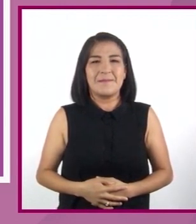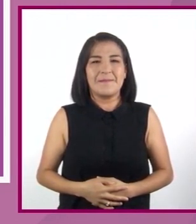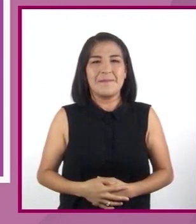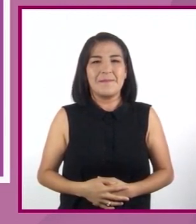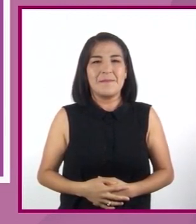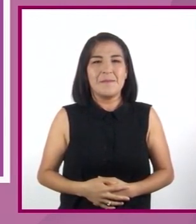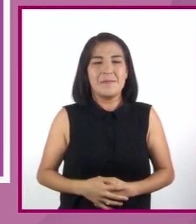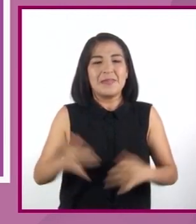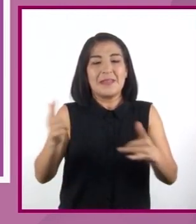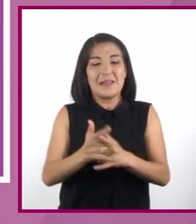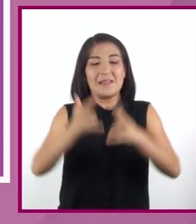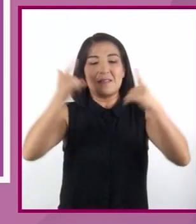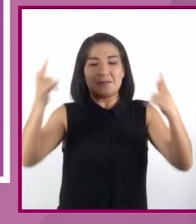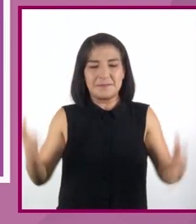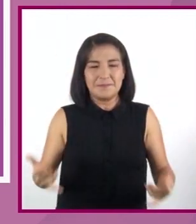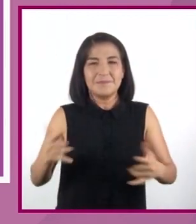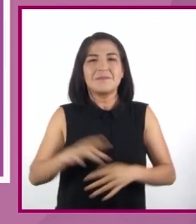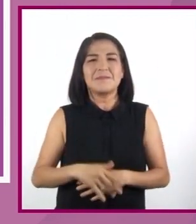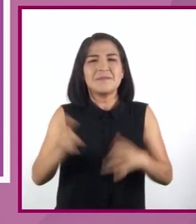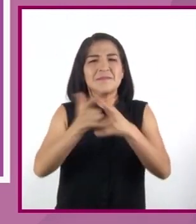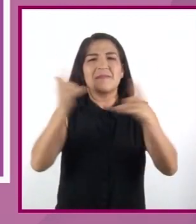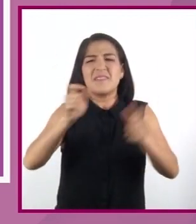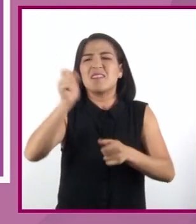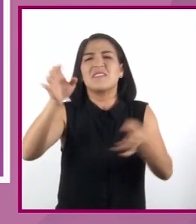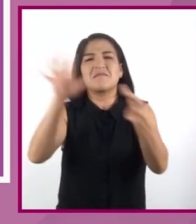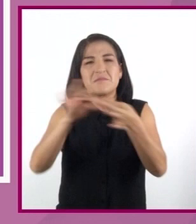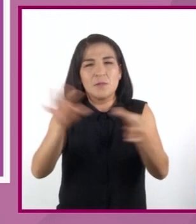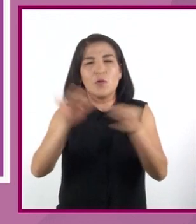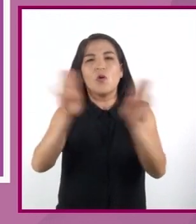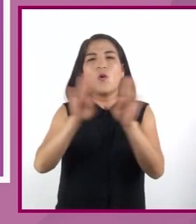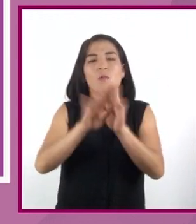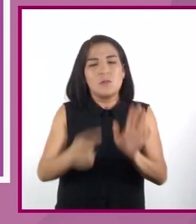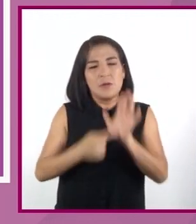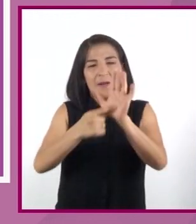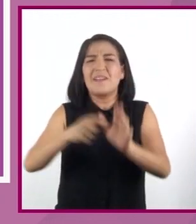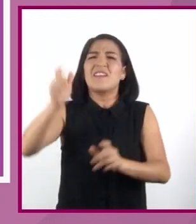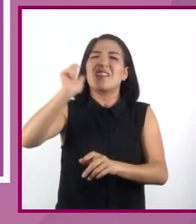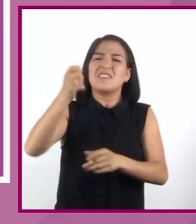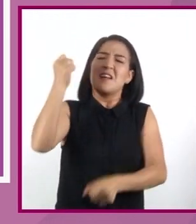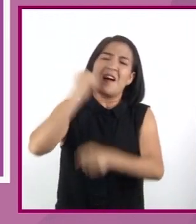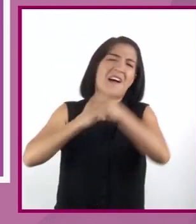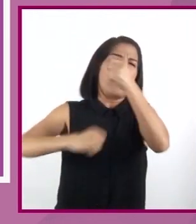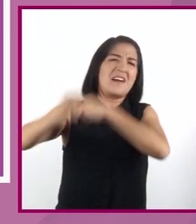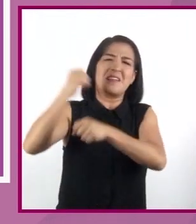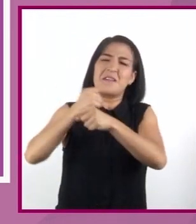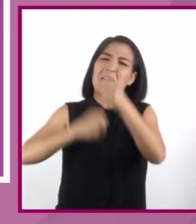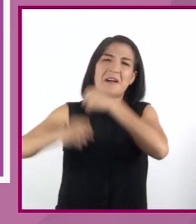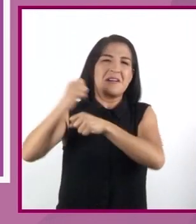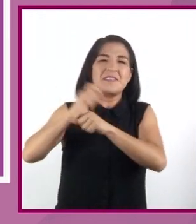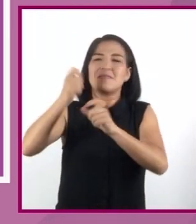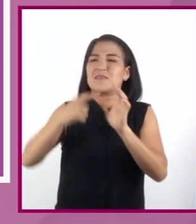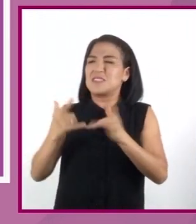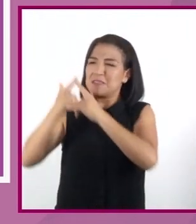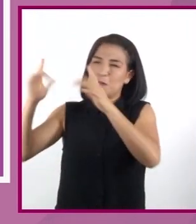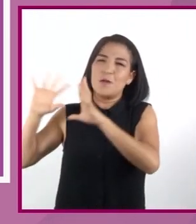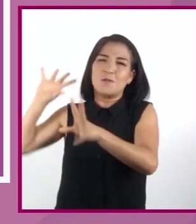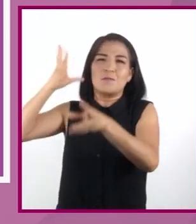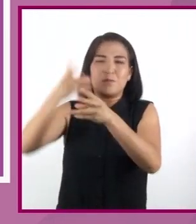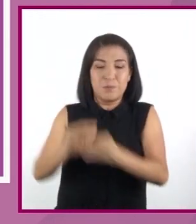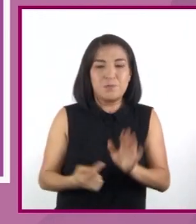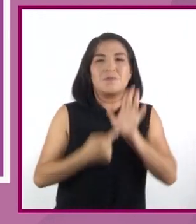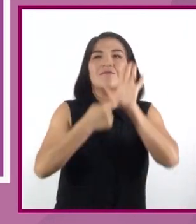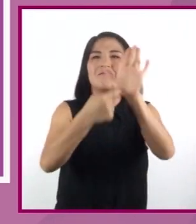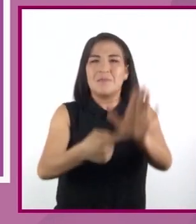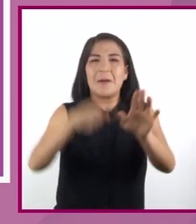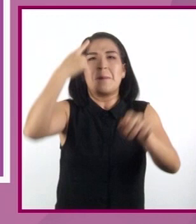Histórica. Relatan o documentan sucesos históricos o formas de ciertos grupos o personajes